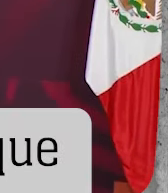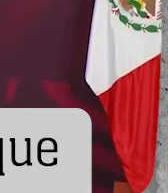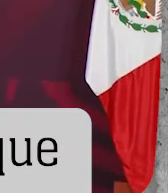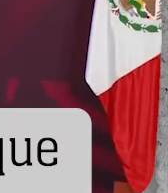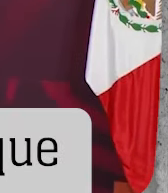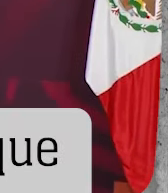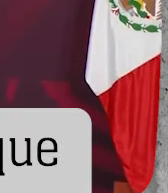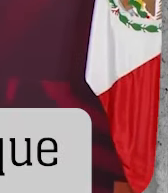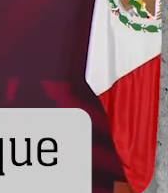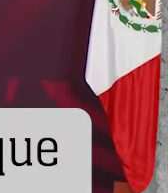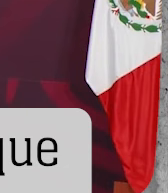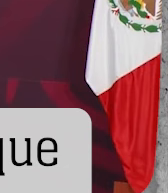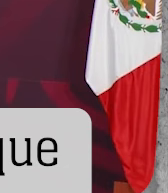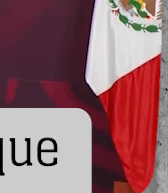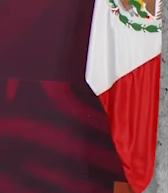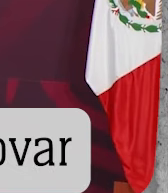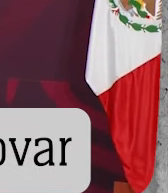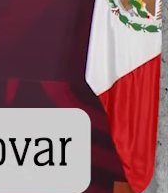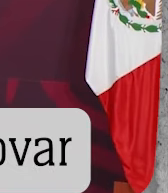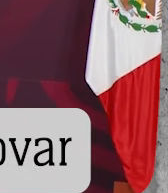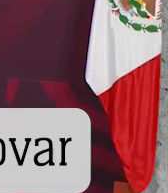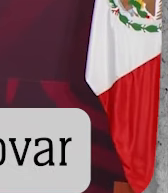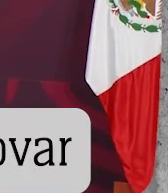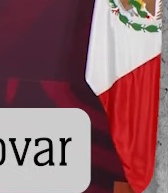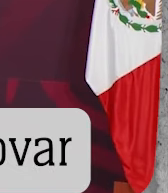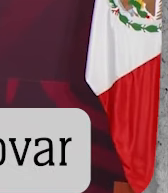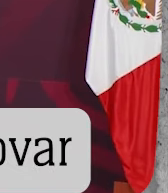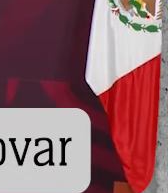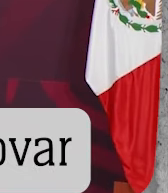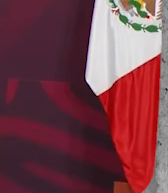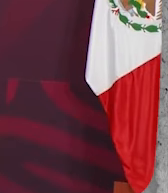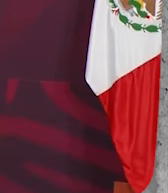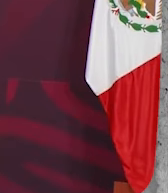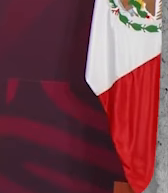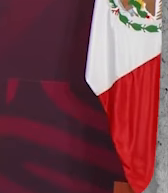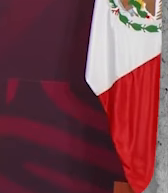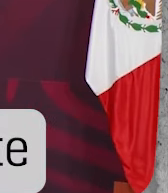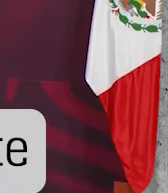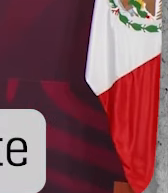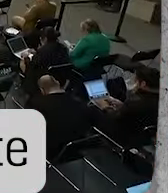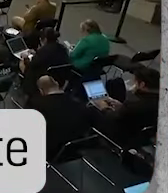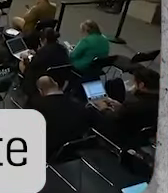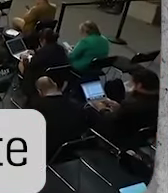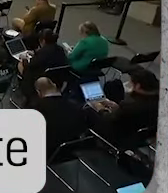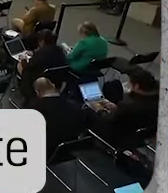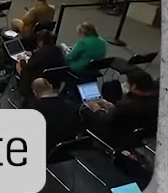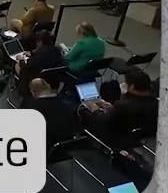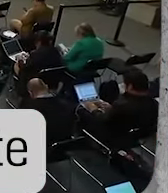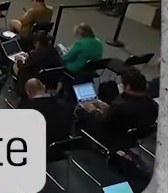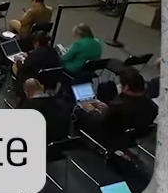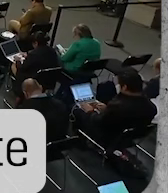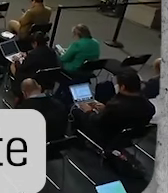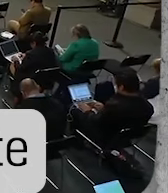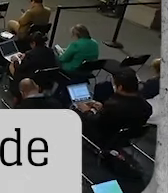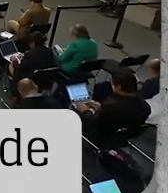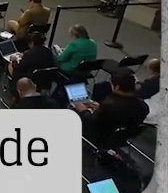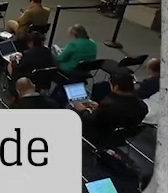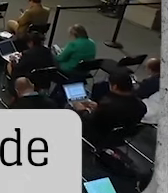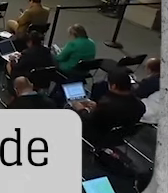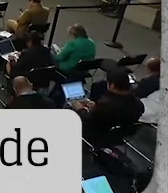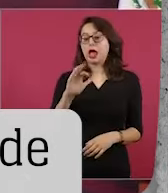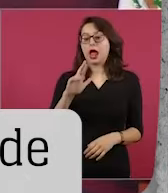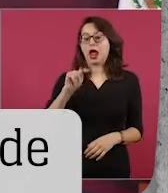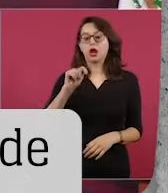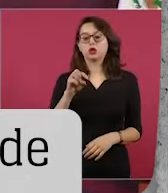mucho porque estaba en la idea de que había que renovar el Poder Judicial, el anterior presidente. Se